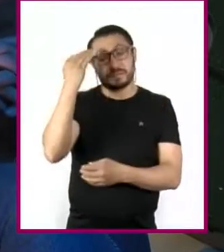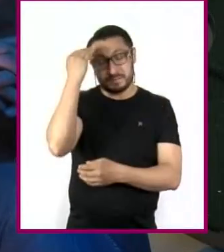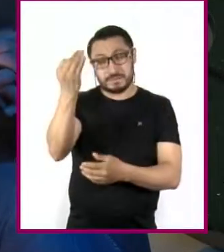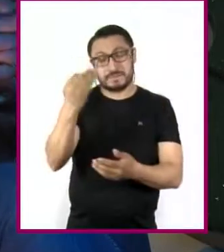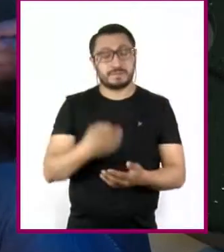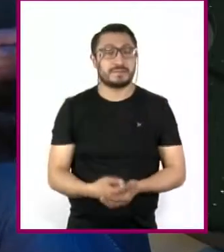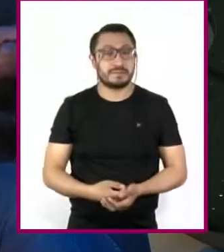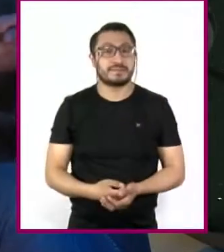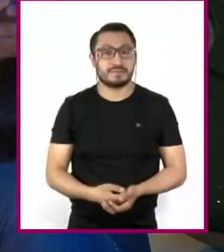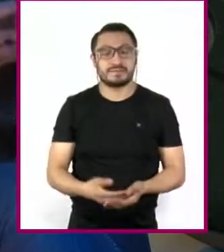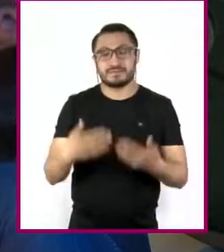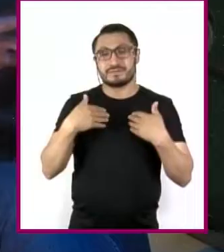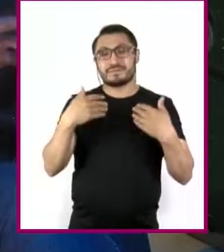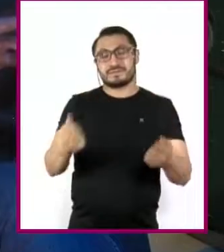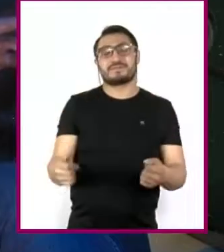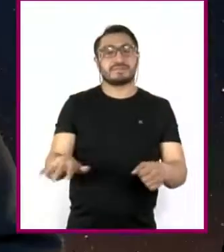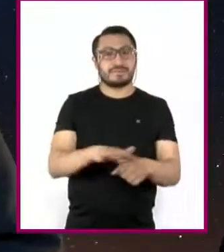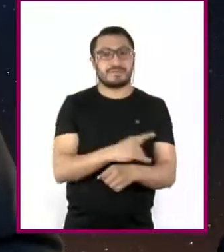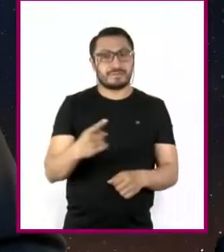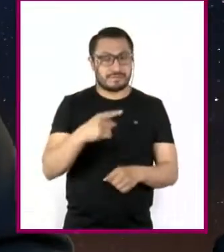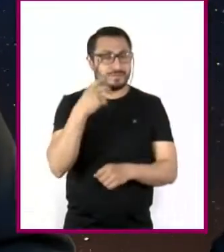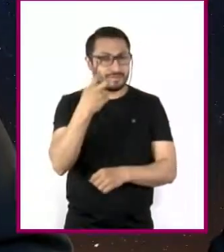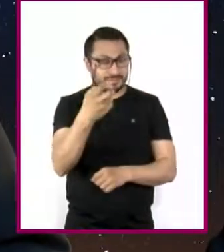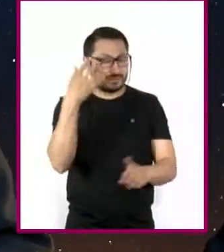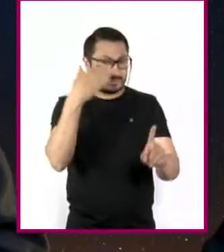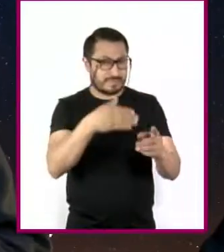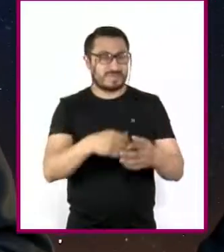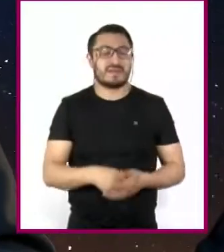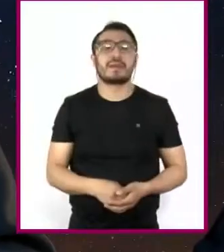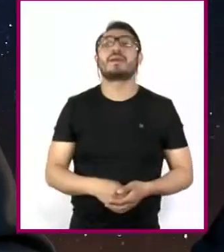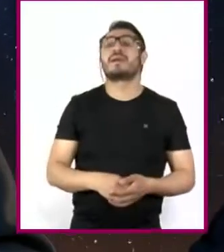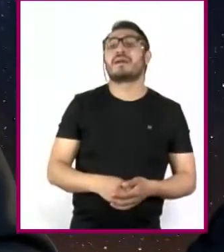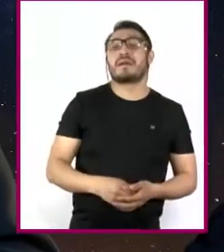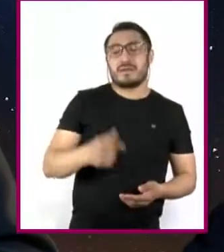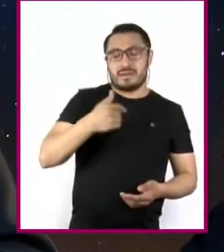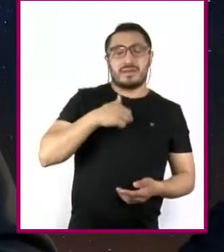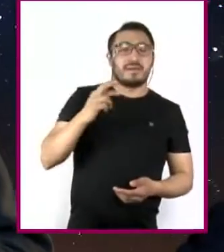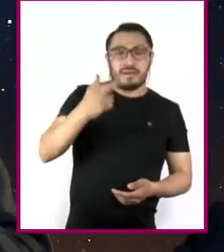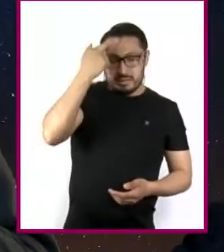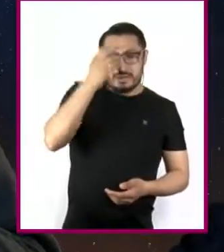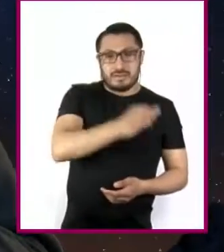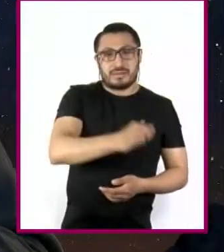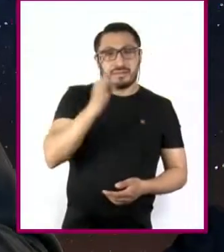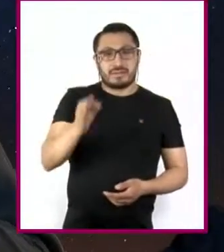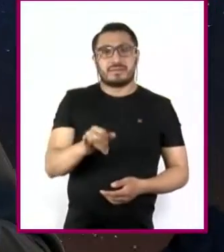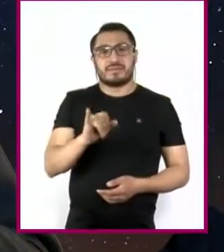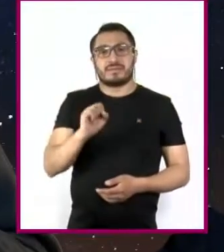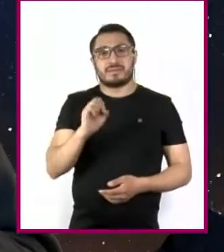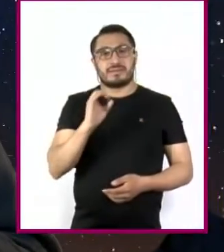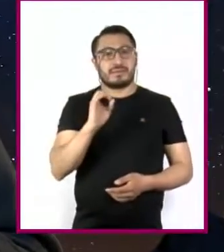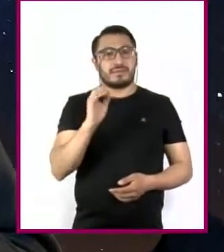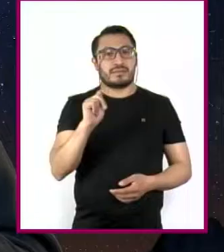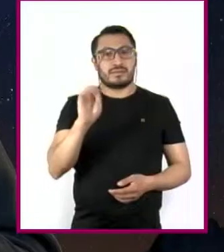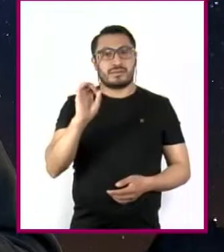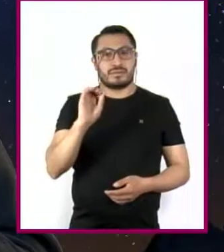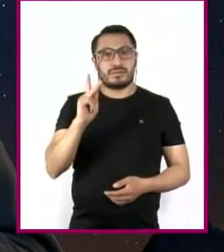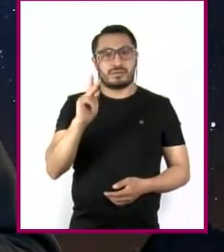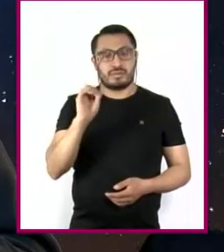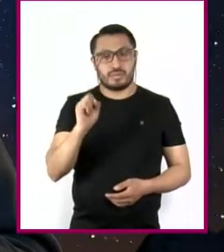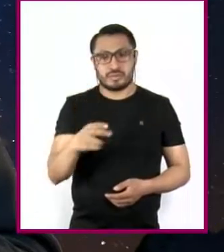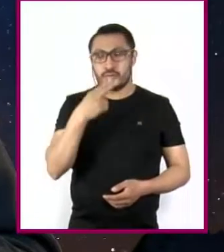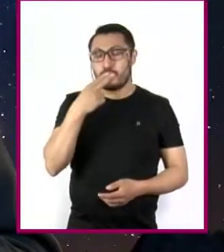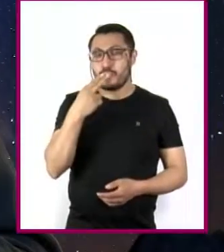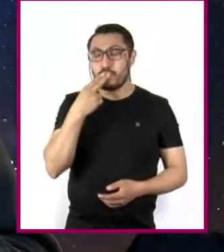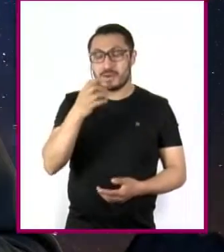tiempo. Ya entiendo por qué lo usan. Oye, Memo, pero según recuerdo, la datación con isótopos no es lo único que se